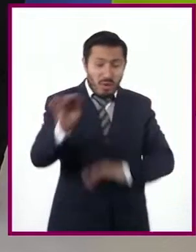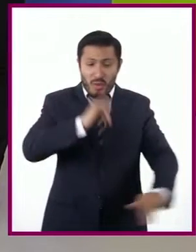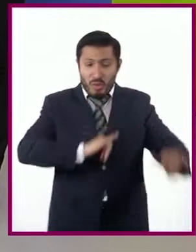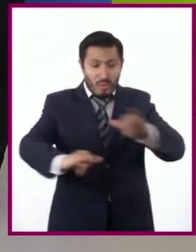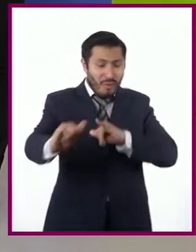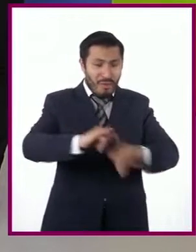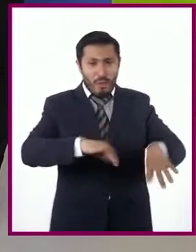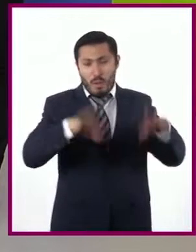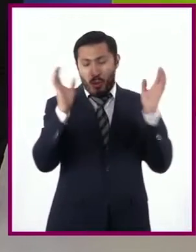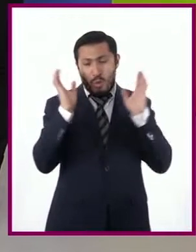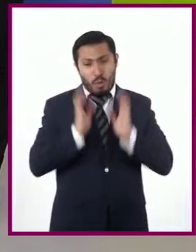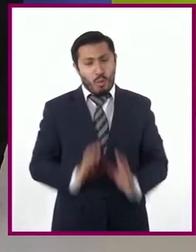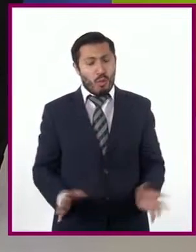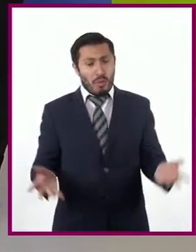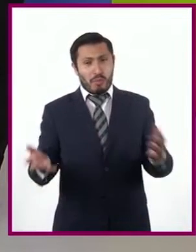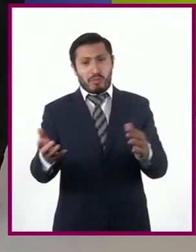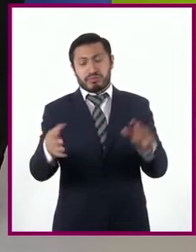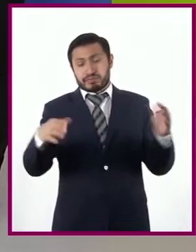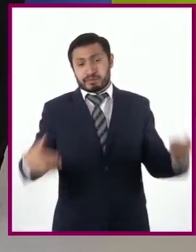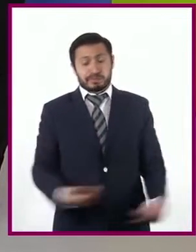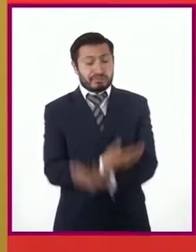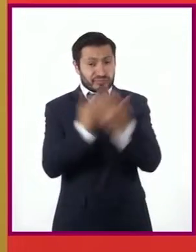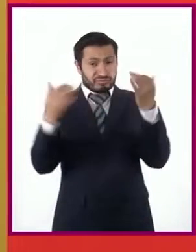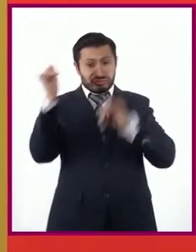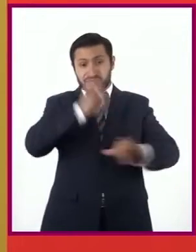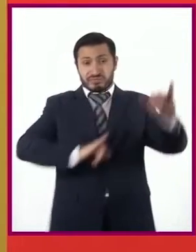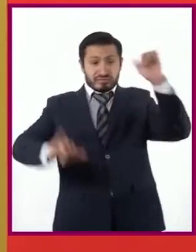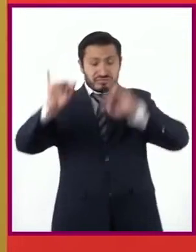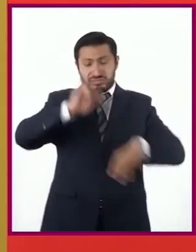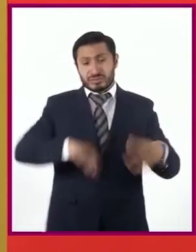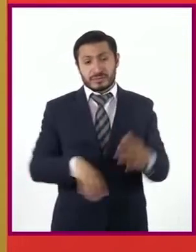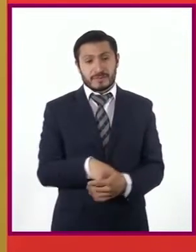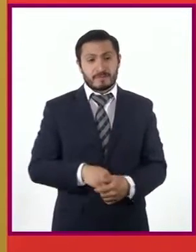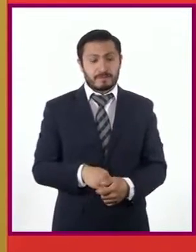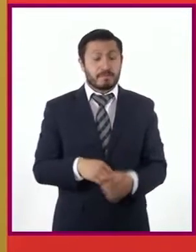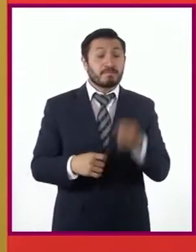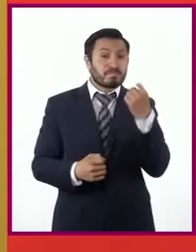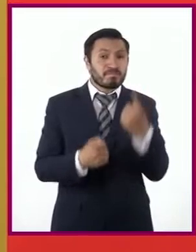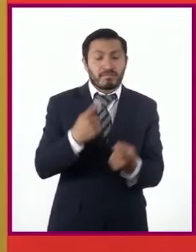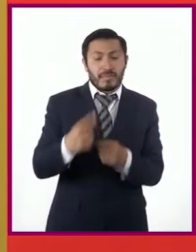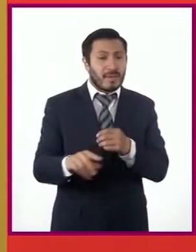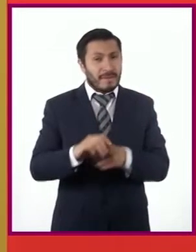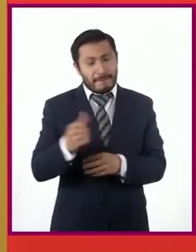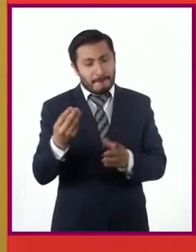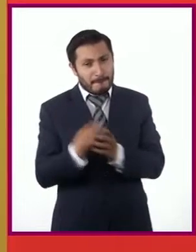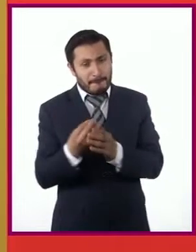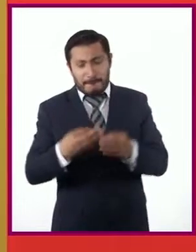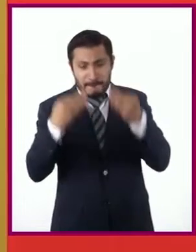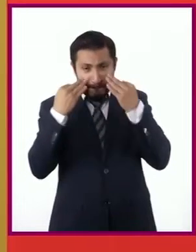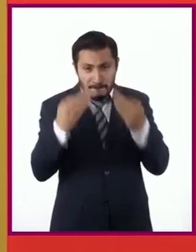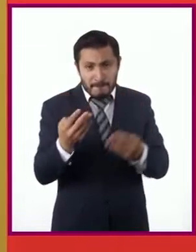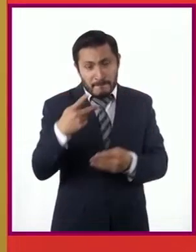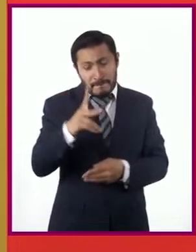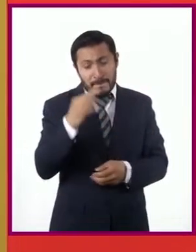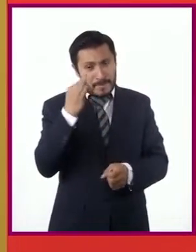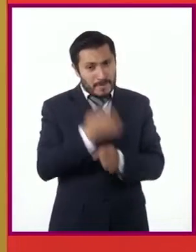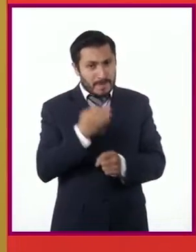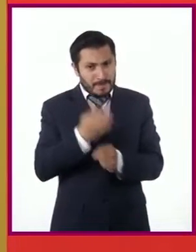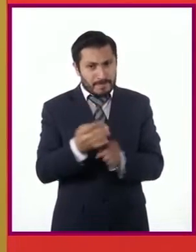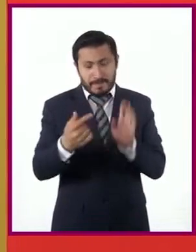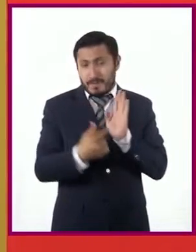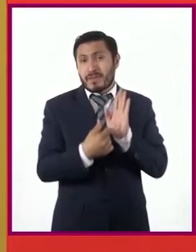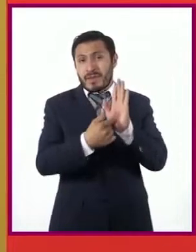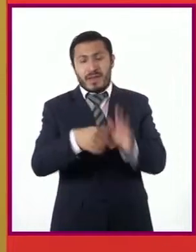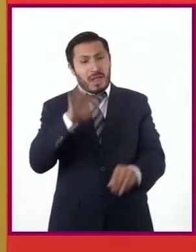anatómicas, embriológicas y bioquímicas. Algunas las verán en otras lecciones, pero una de las evidencias